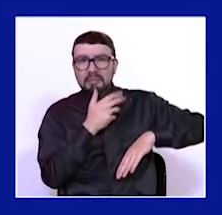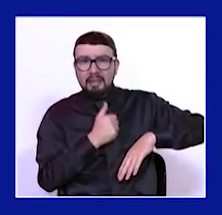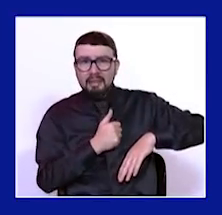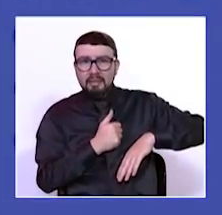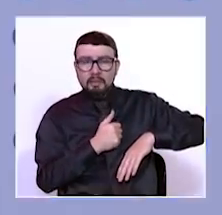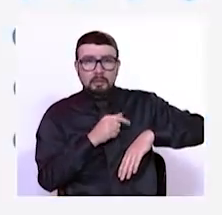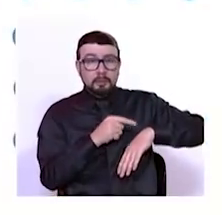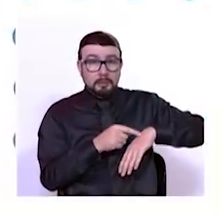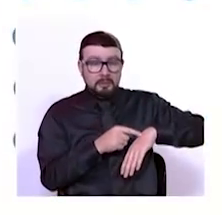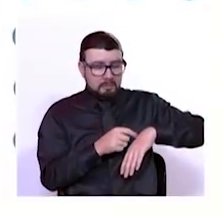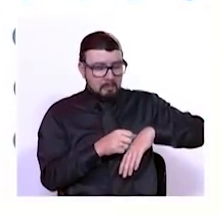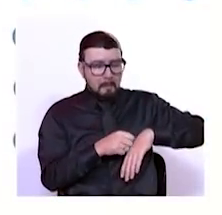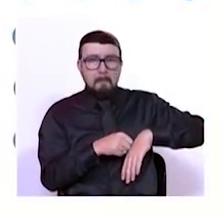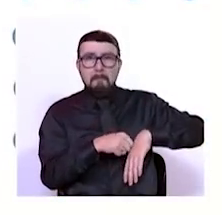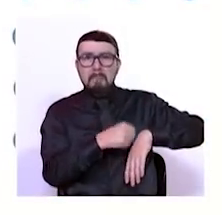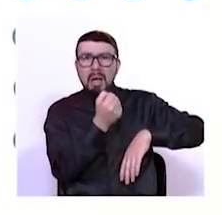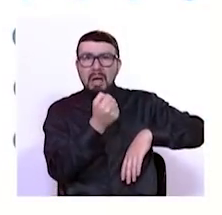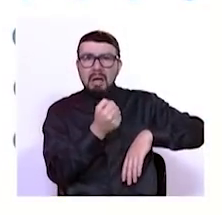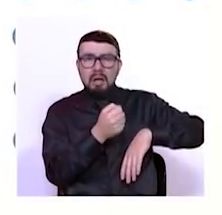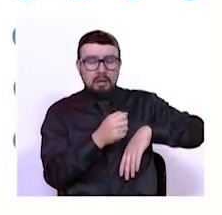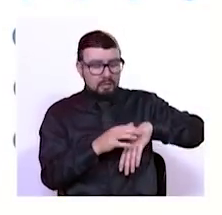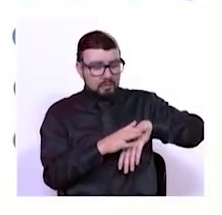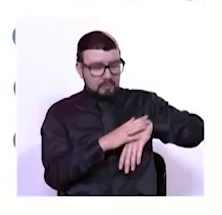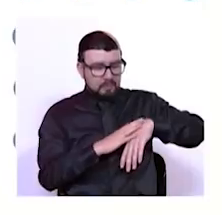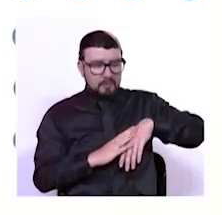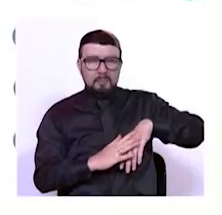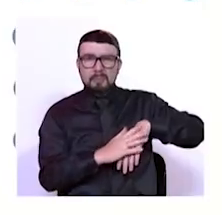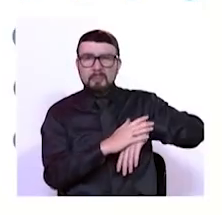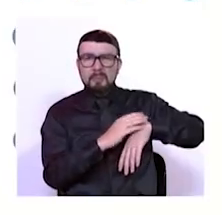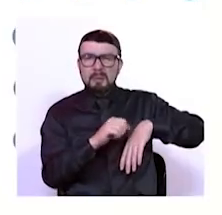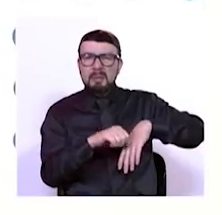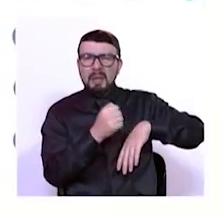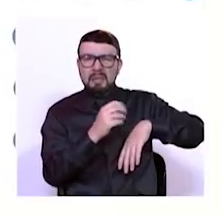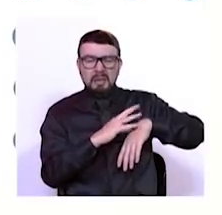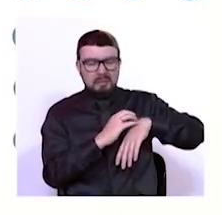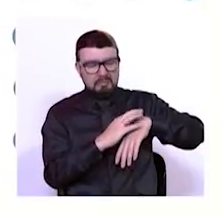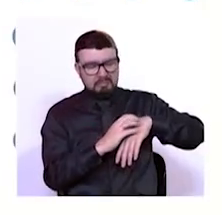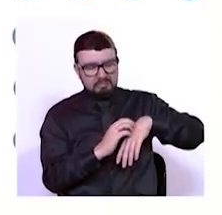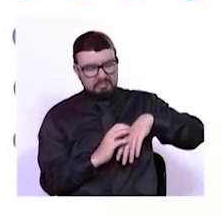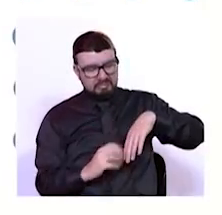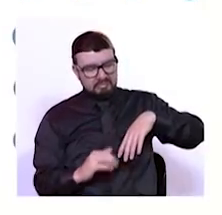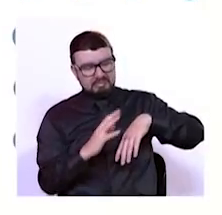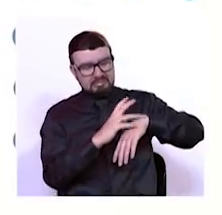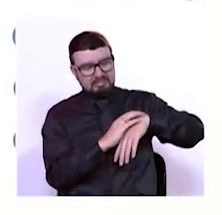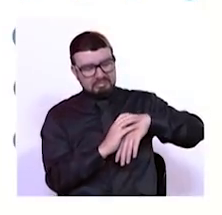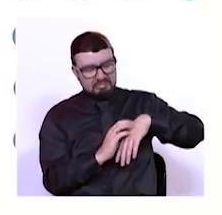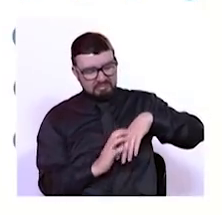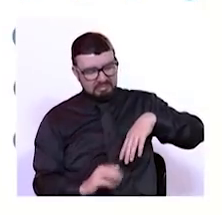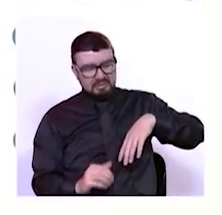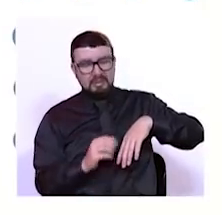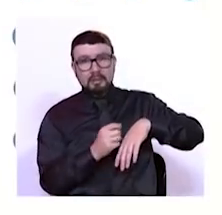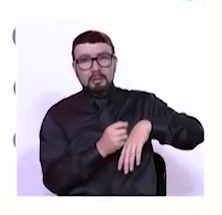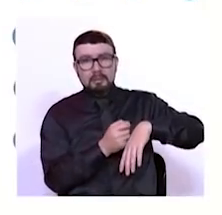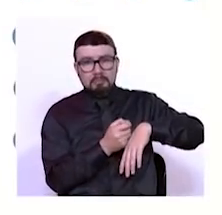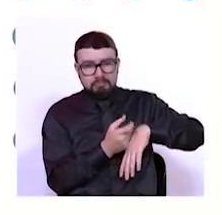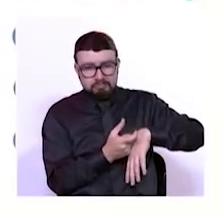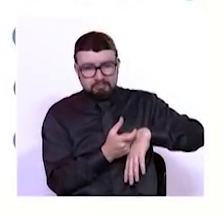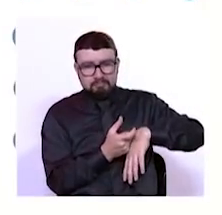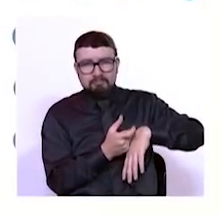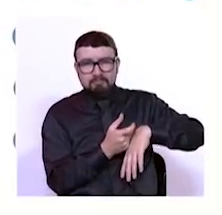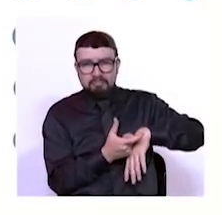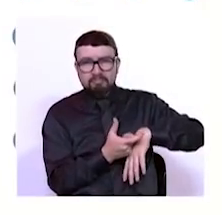a socavarse, a perderse el tejido, y al perderse el tejido, pues entonces aparece cada vez más